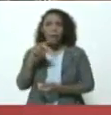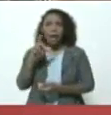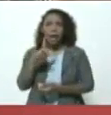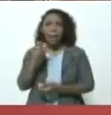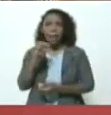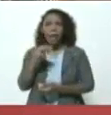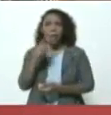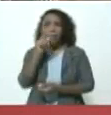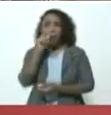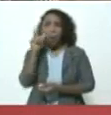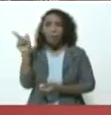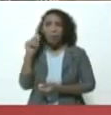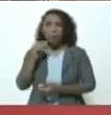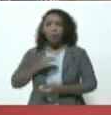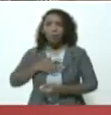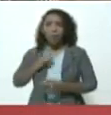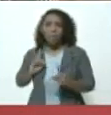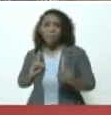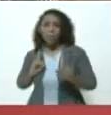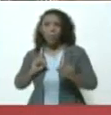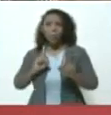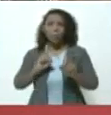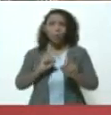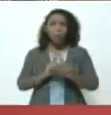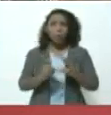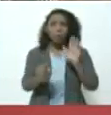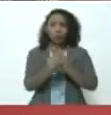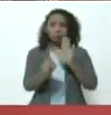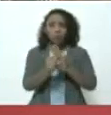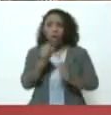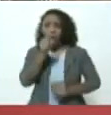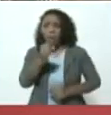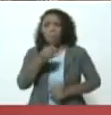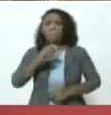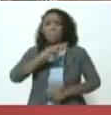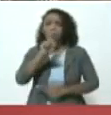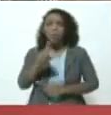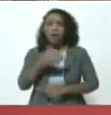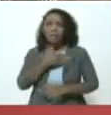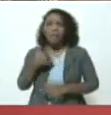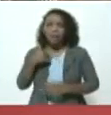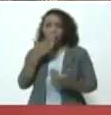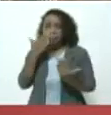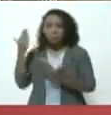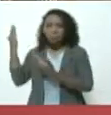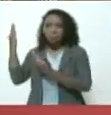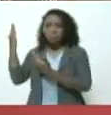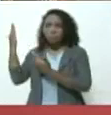los actores. Pueden acercarse hasta el micrófono y hacer las preguntas que deseen para ellos.